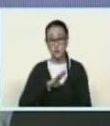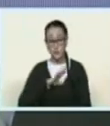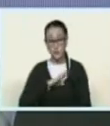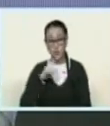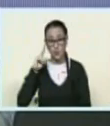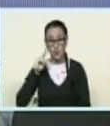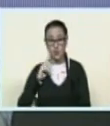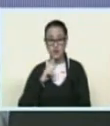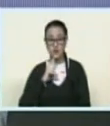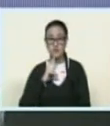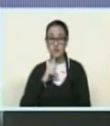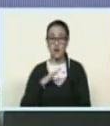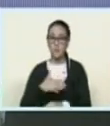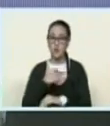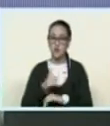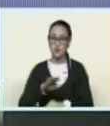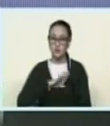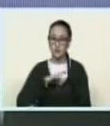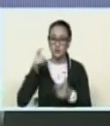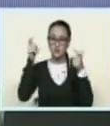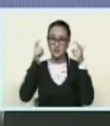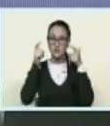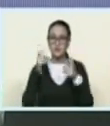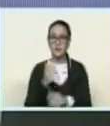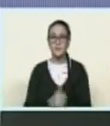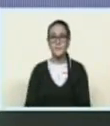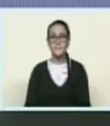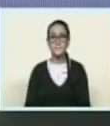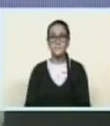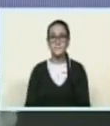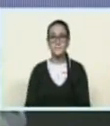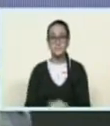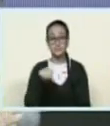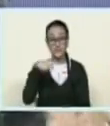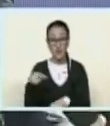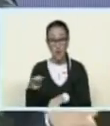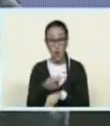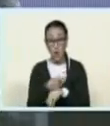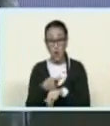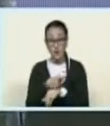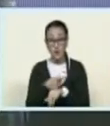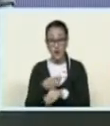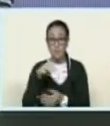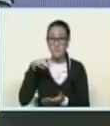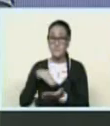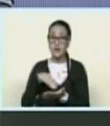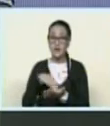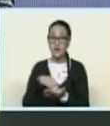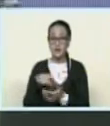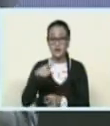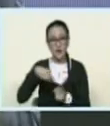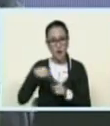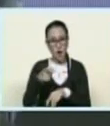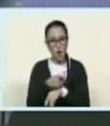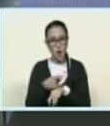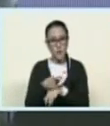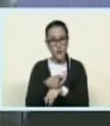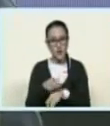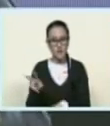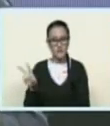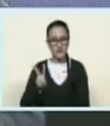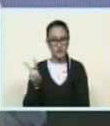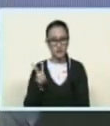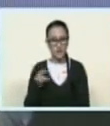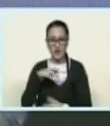Bolívar y el proyecto de Chávez. Y este gobierno de Miranda, este gobierno de